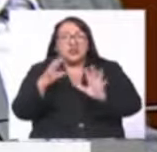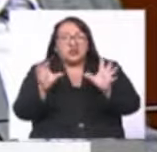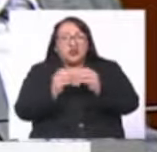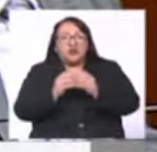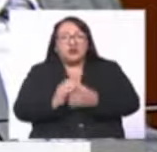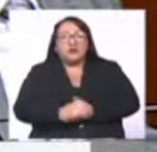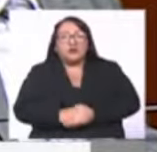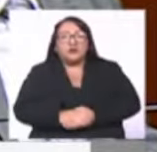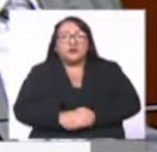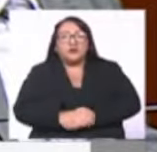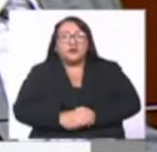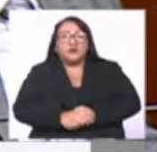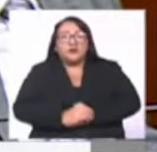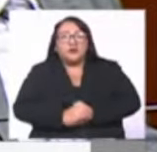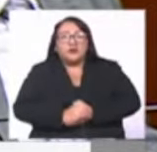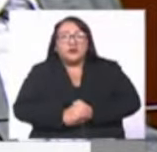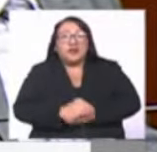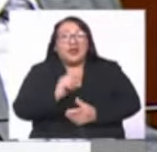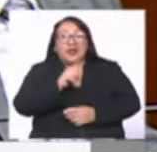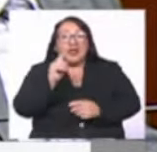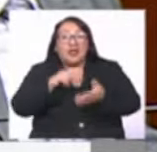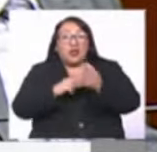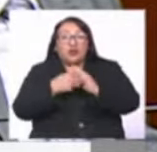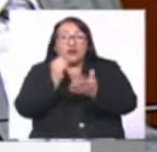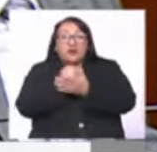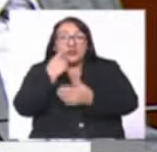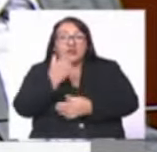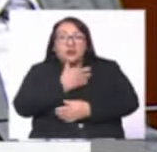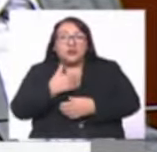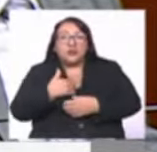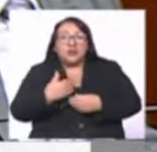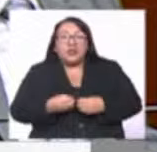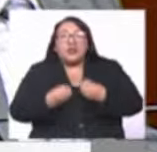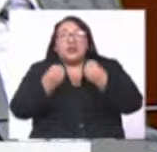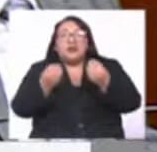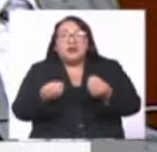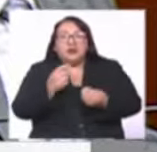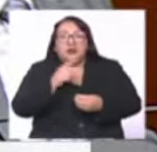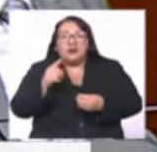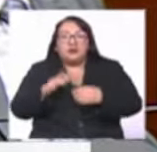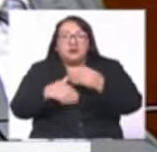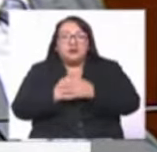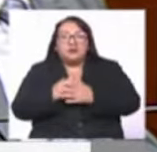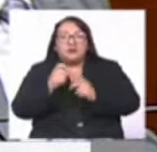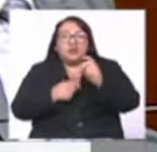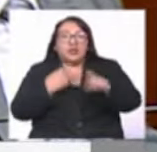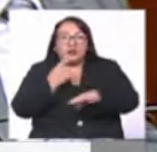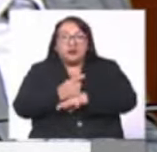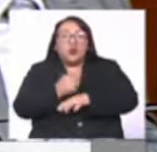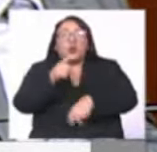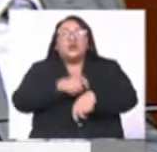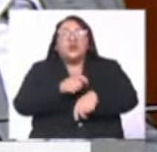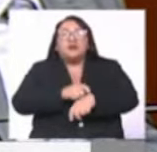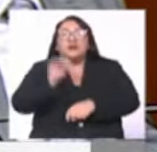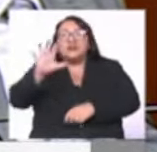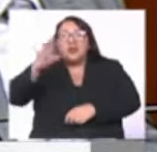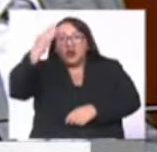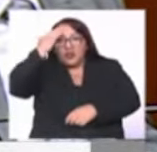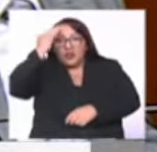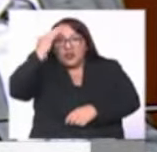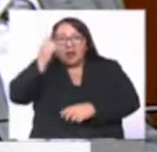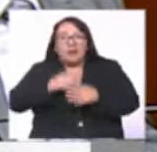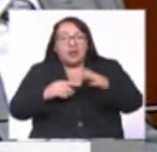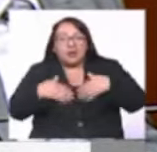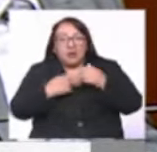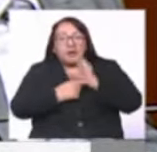totalidad en cada una de las notificaciones señor presidente se les otorgó a cada uno de los denunciados un plazo de 5 días hábiles